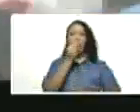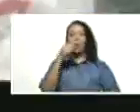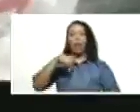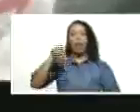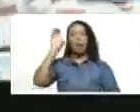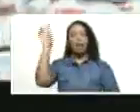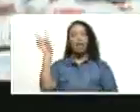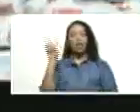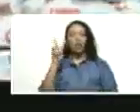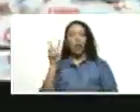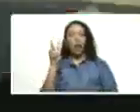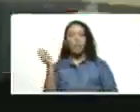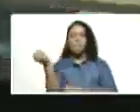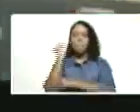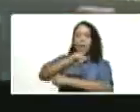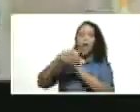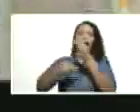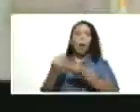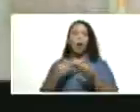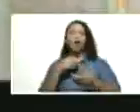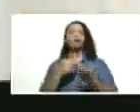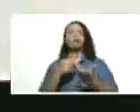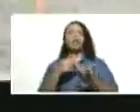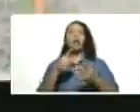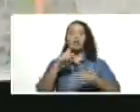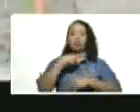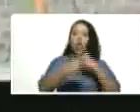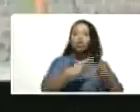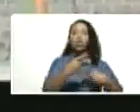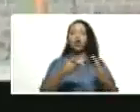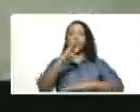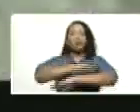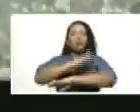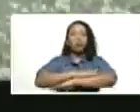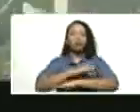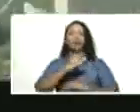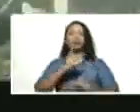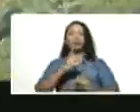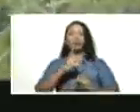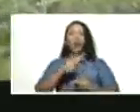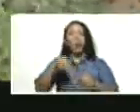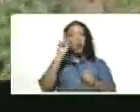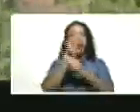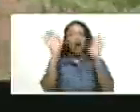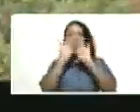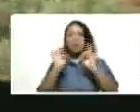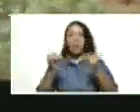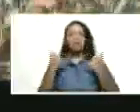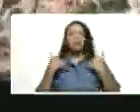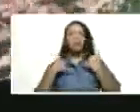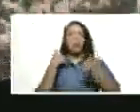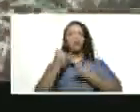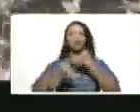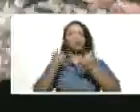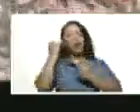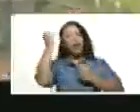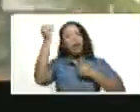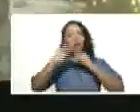se derrota con producción, con disciplina, con seguridad alimentaria. Es la única forma. La clave